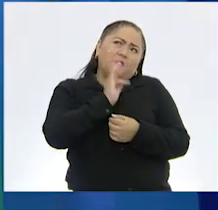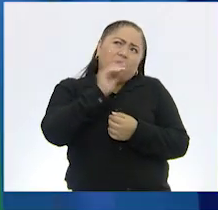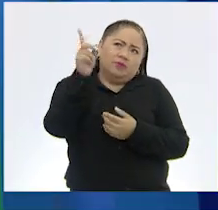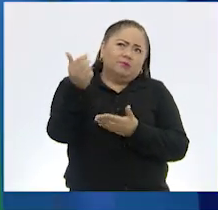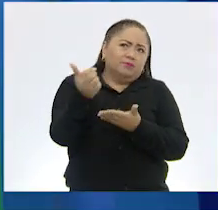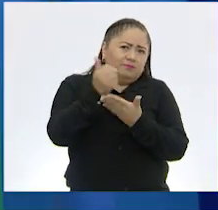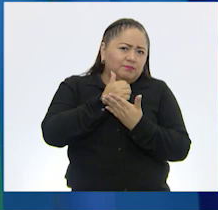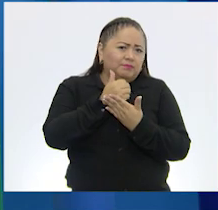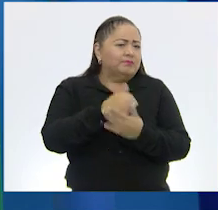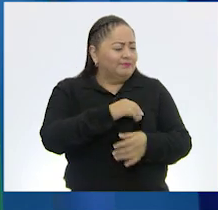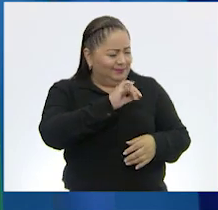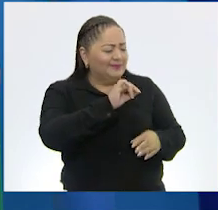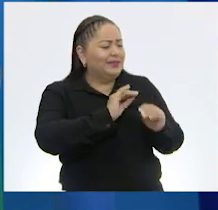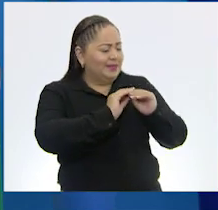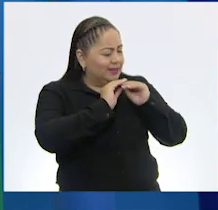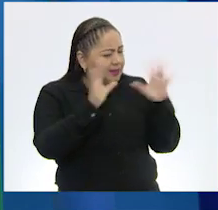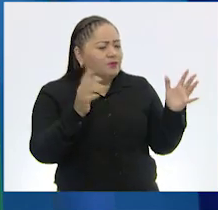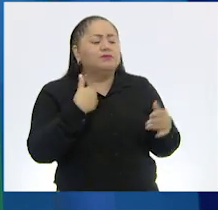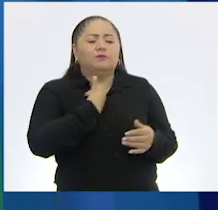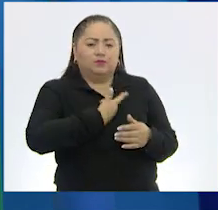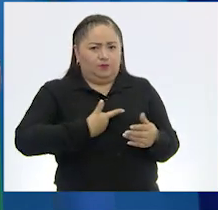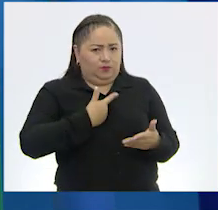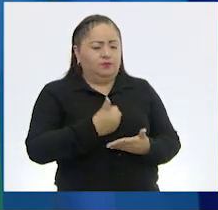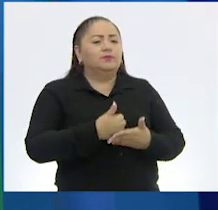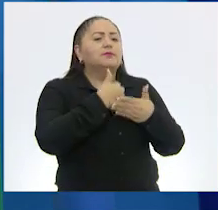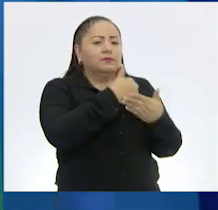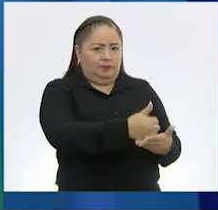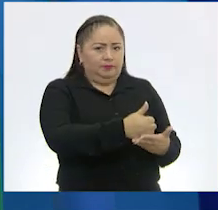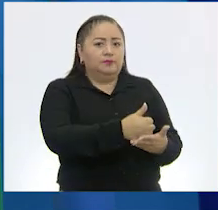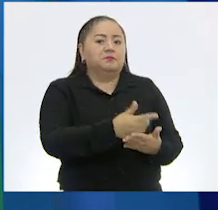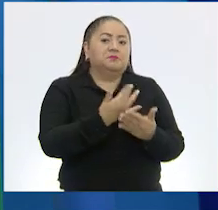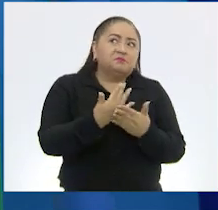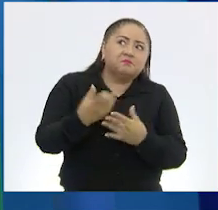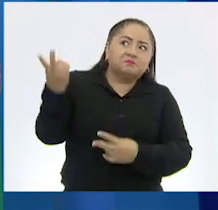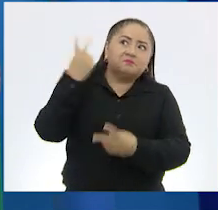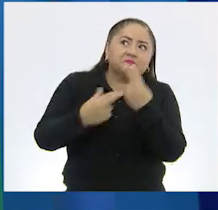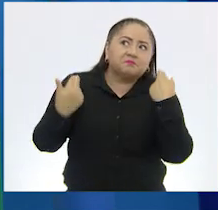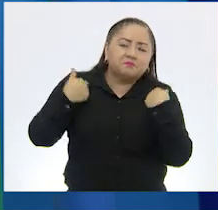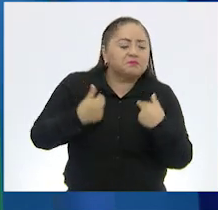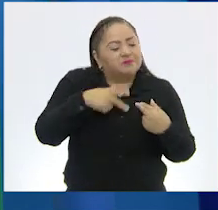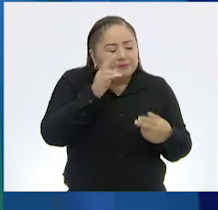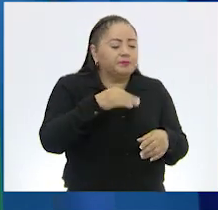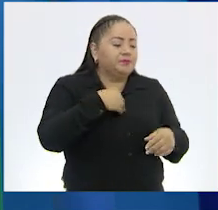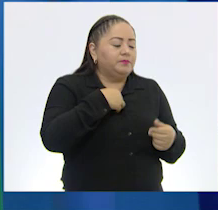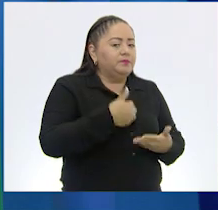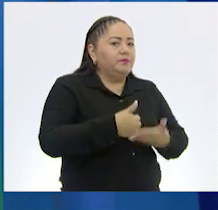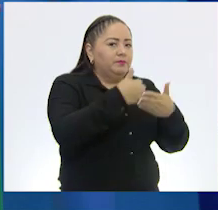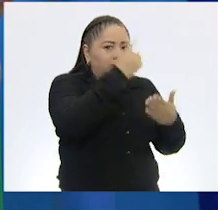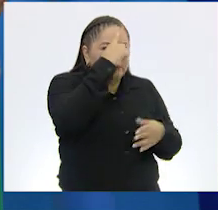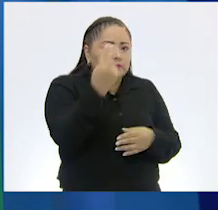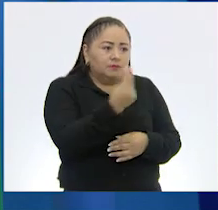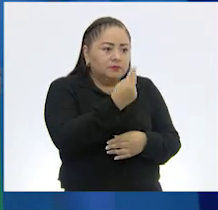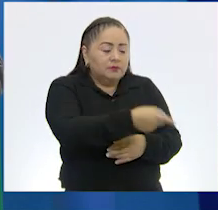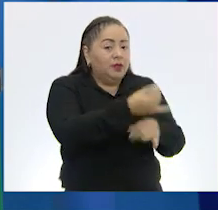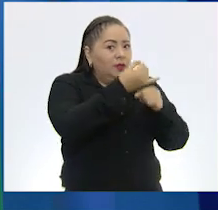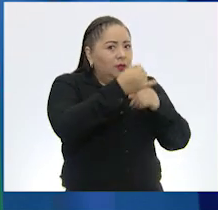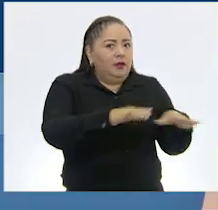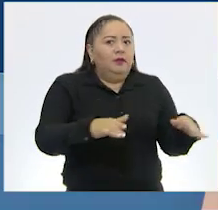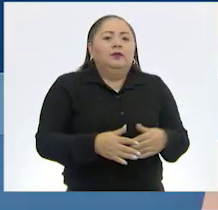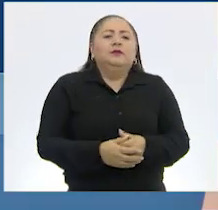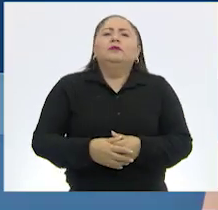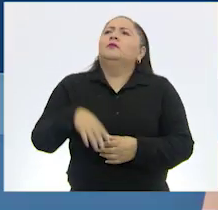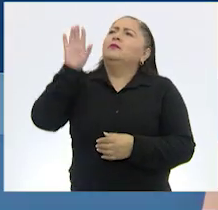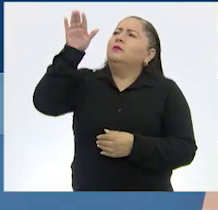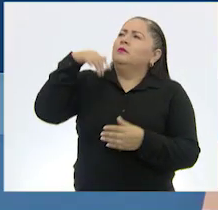ayudar. Claro, si puedo, con mucho gusto te respondo mientras llega la maestra para darnos la información completa que necesitas. Es